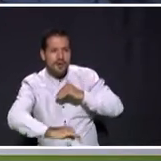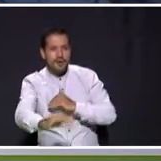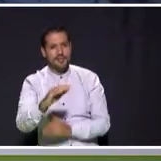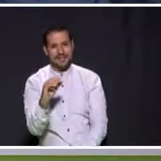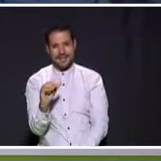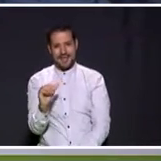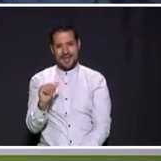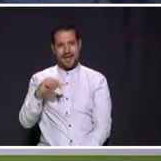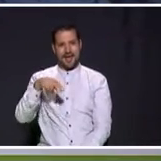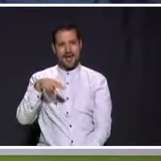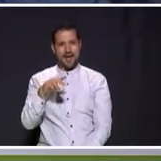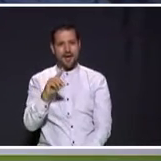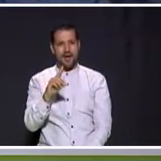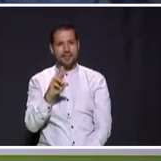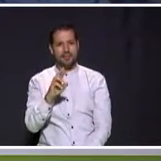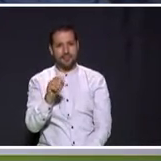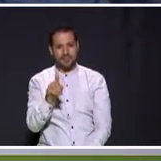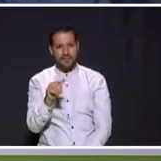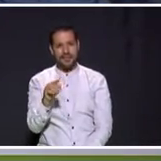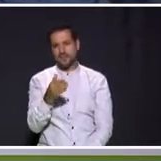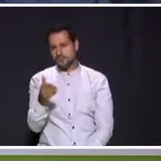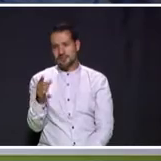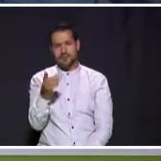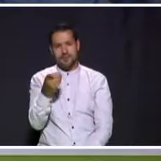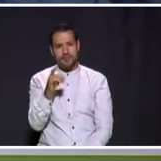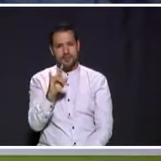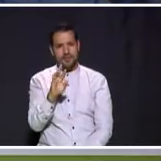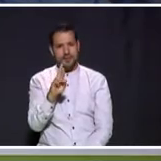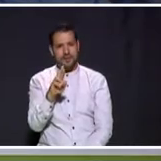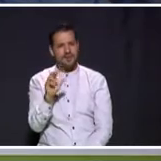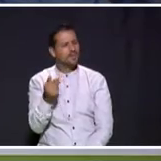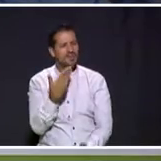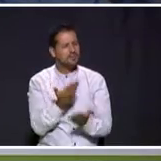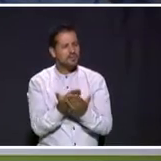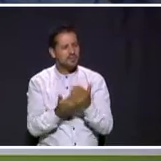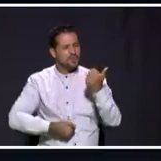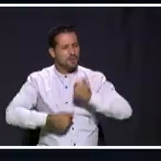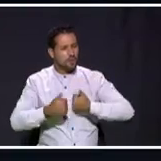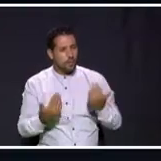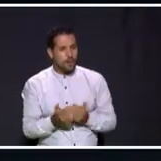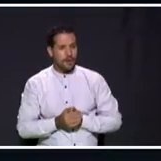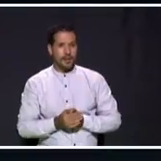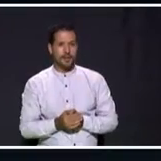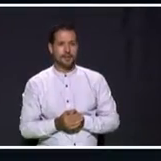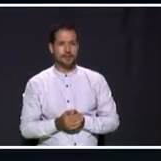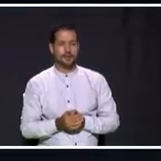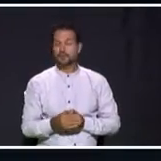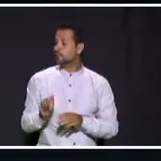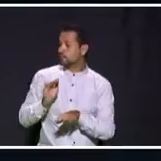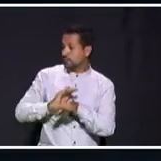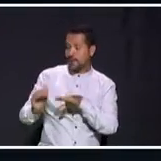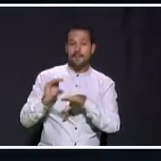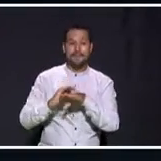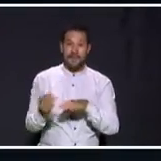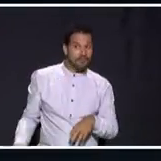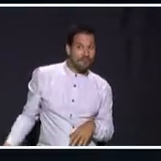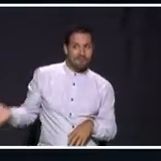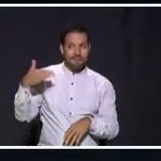hoyos del centro democrático su propuesta para infraestructura vial y en ciencia única los invito a viajar por las subregiones